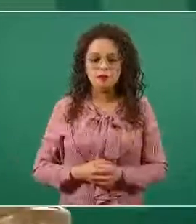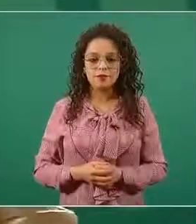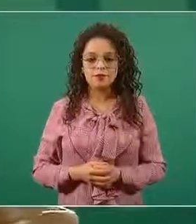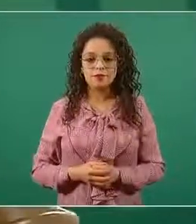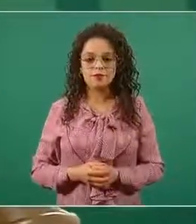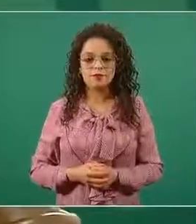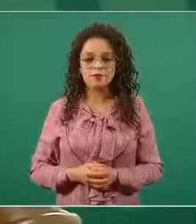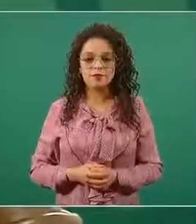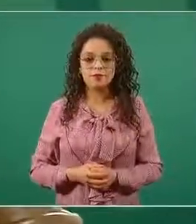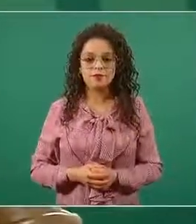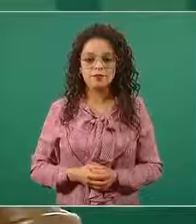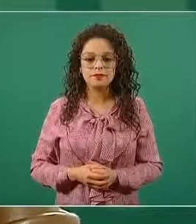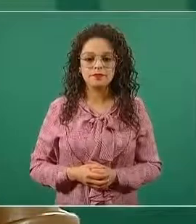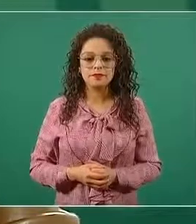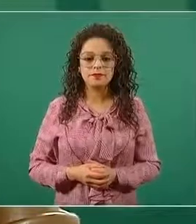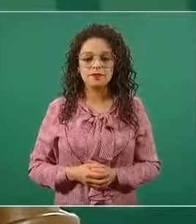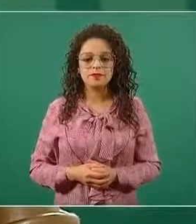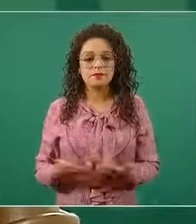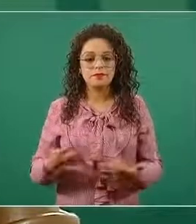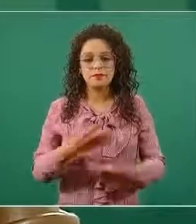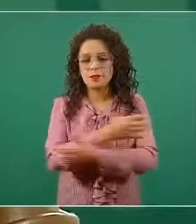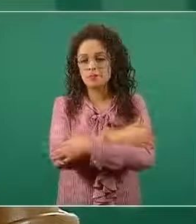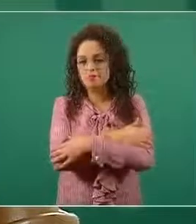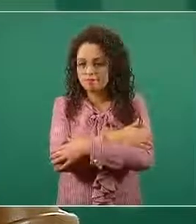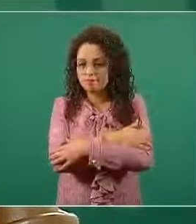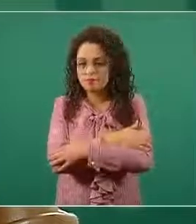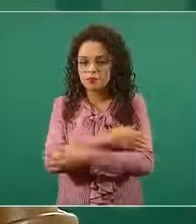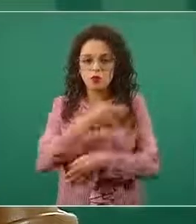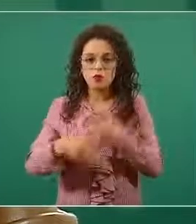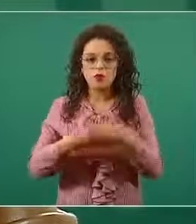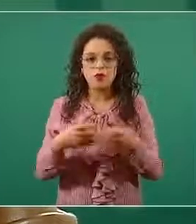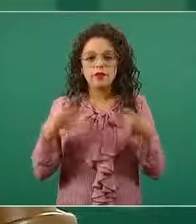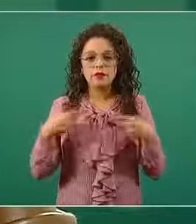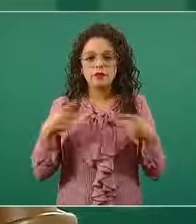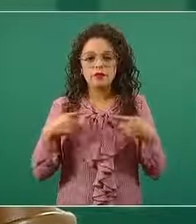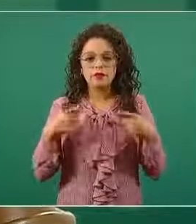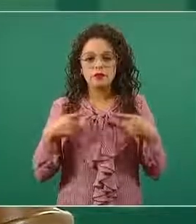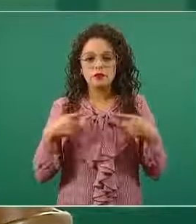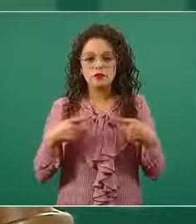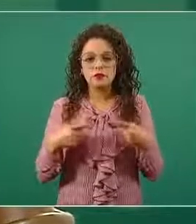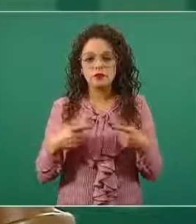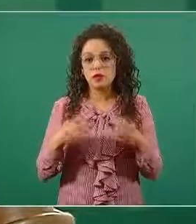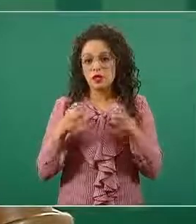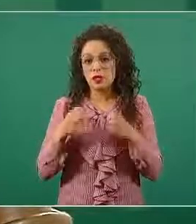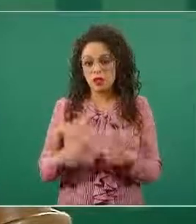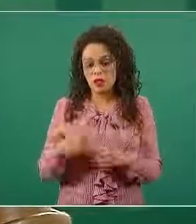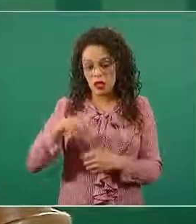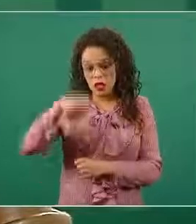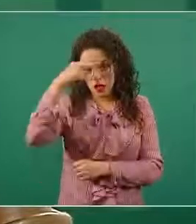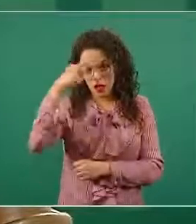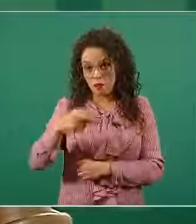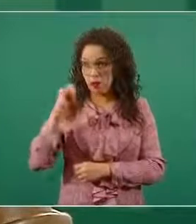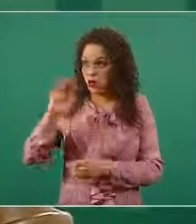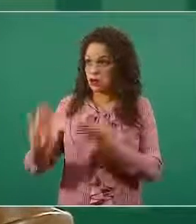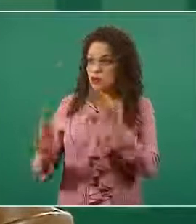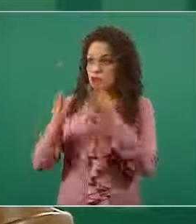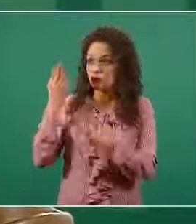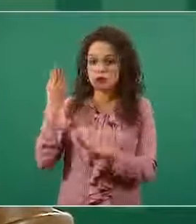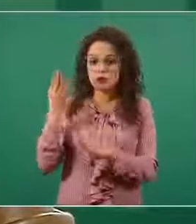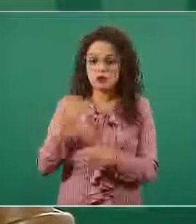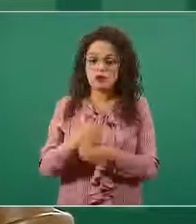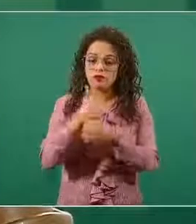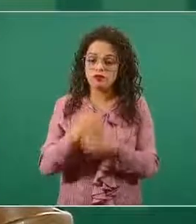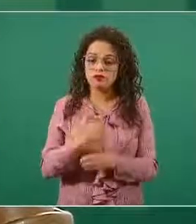pues un abrazo muy fraterno a todas las personas que están en el mundo y en nuestro país cursando con